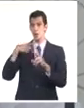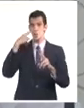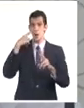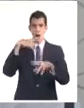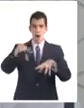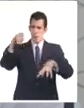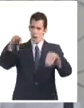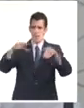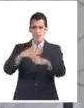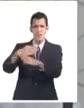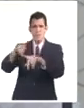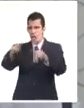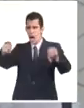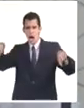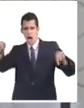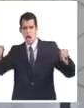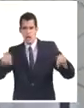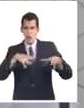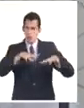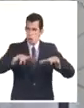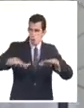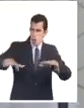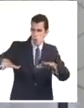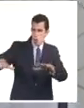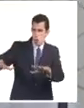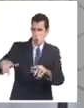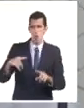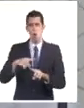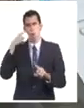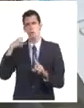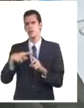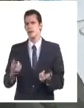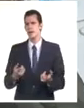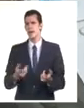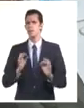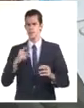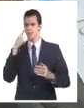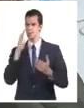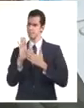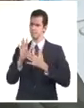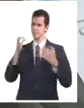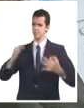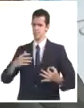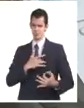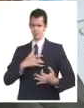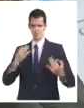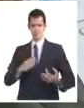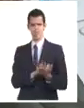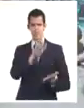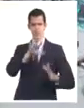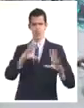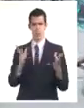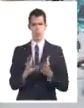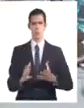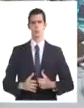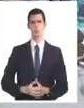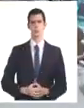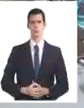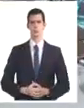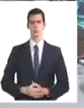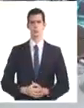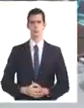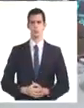del país de amor, dignidad y compromiso patrio. El Encuentro Regional de Mesoamérica y el Caribe